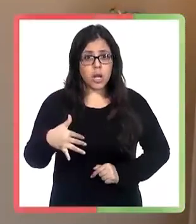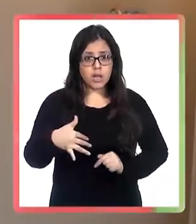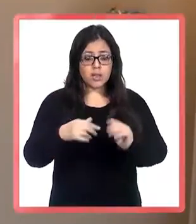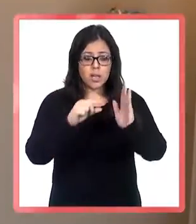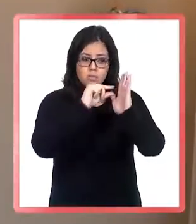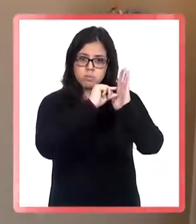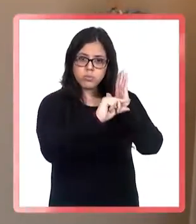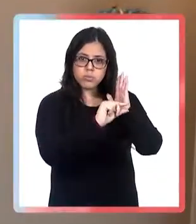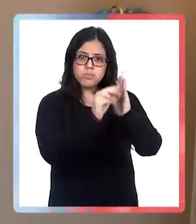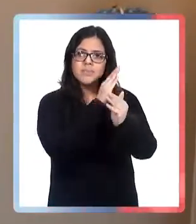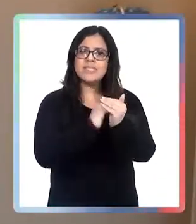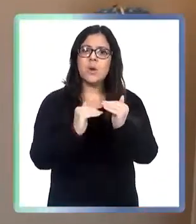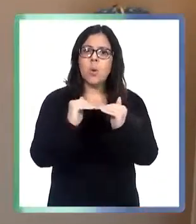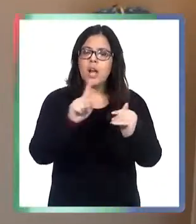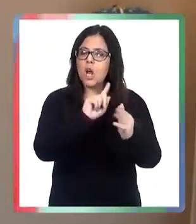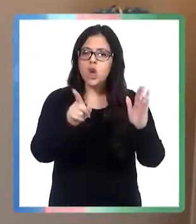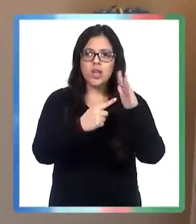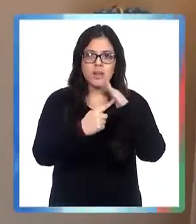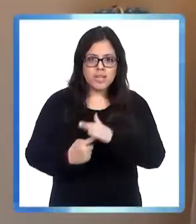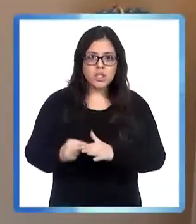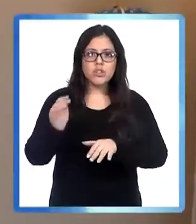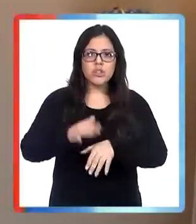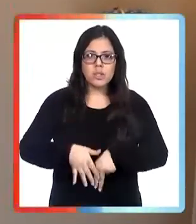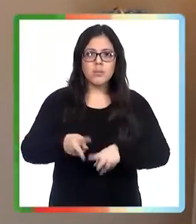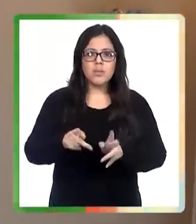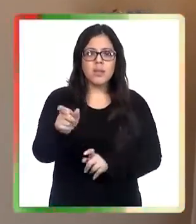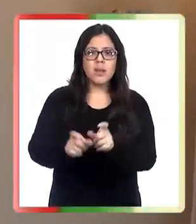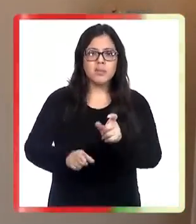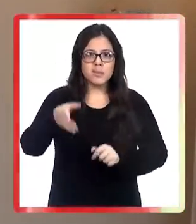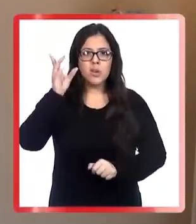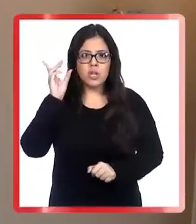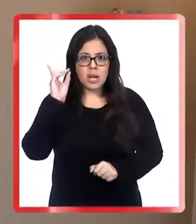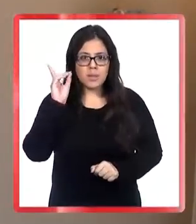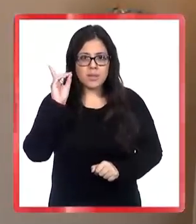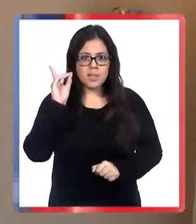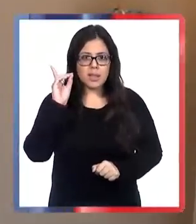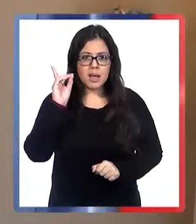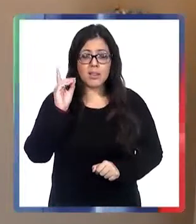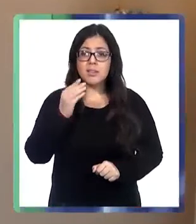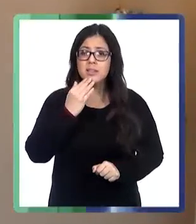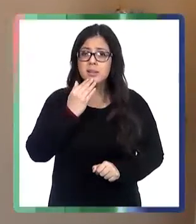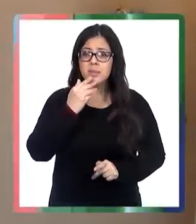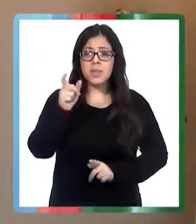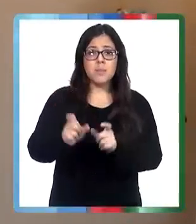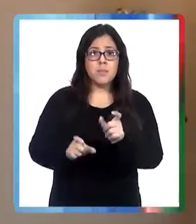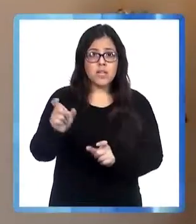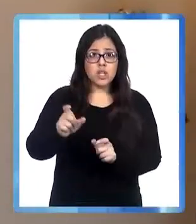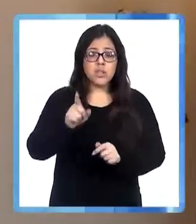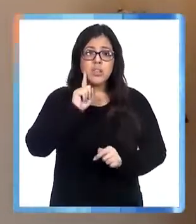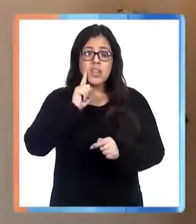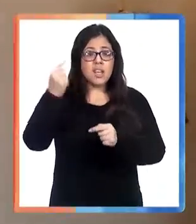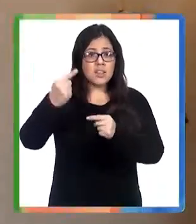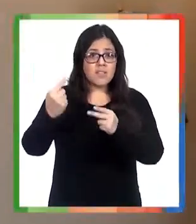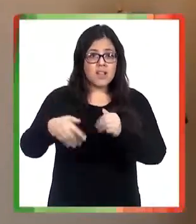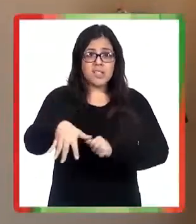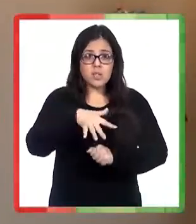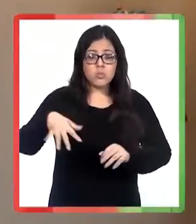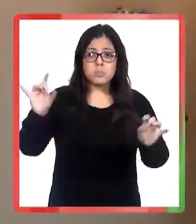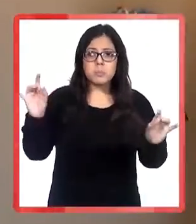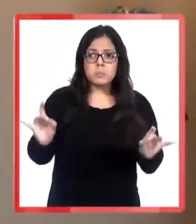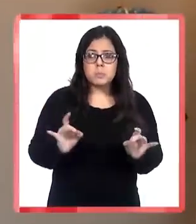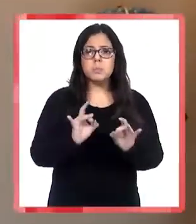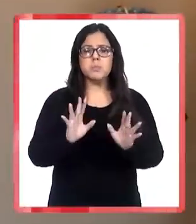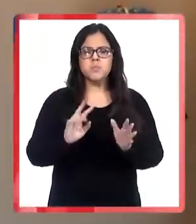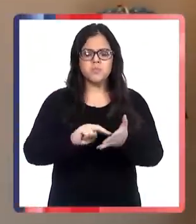muy importante generar una cláusula de igualdad, no discriminación, que permita que las personas con discapacidad, así como también personas que tienen